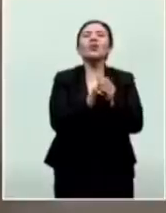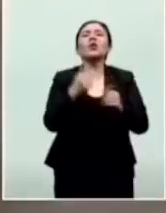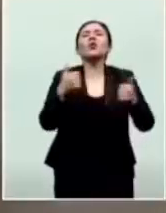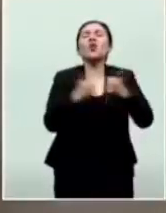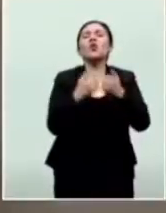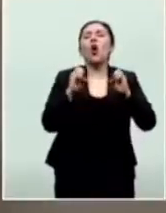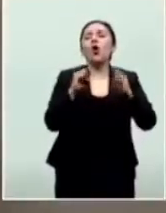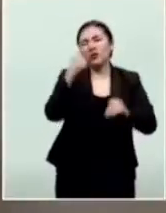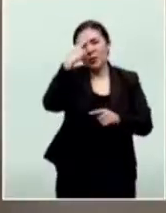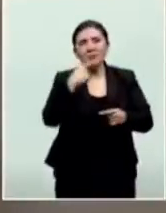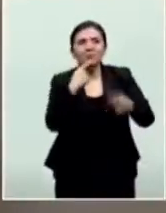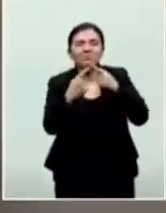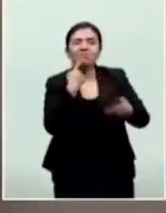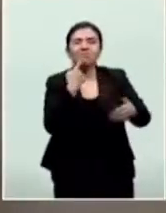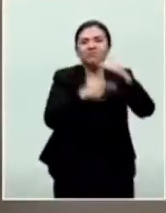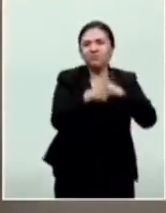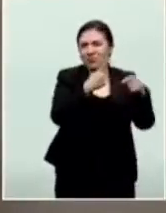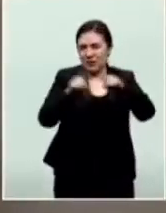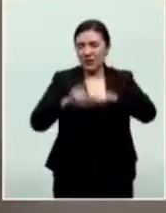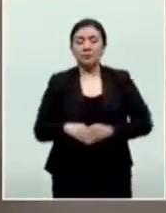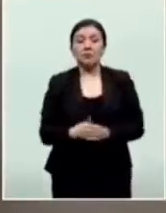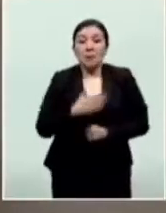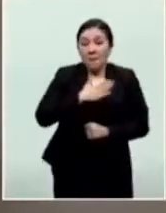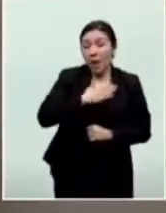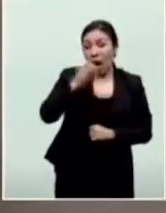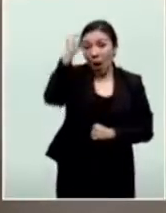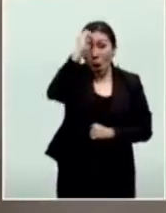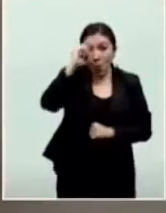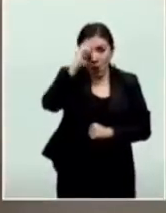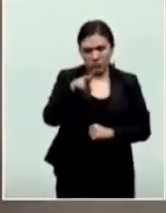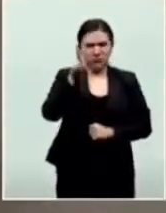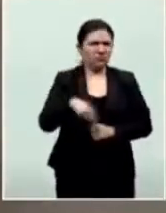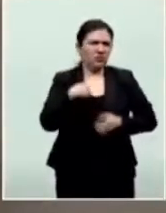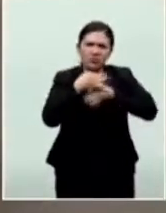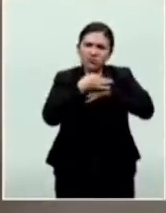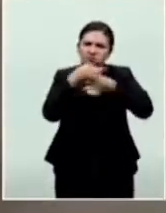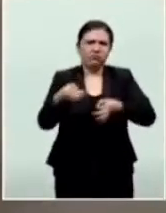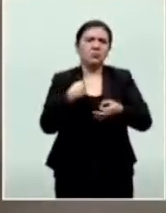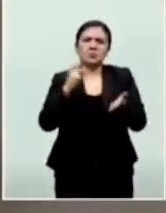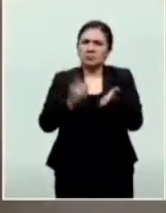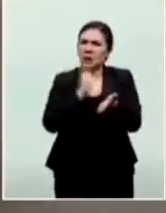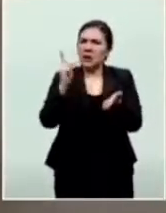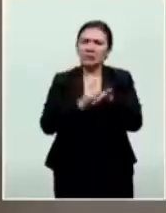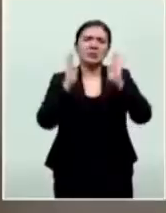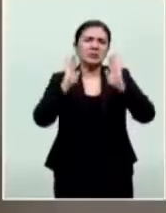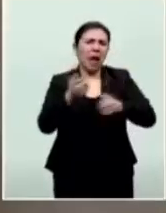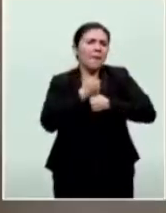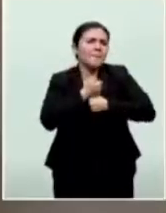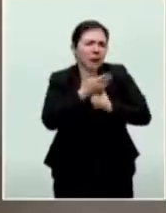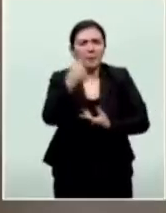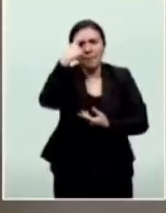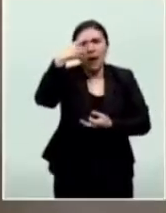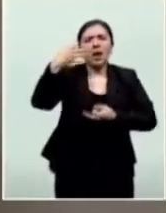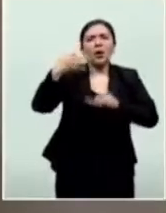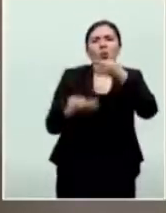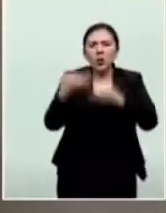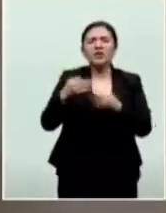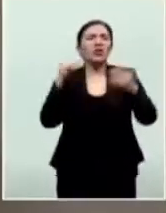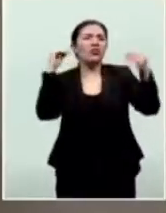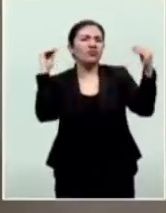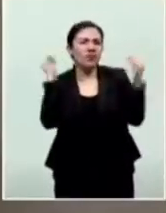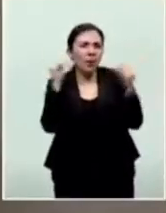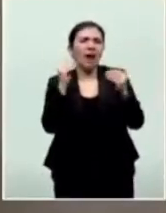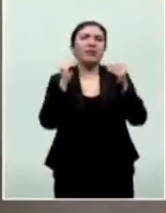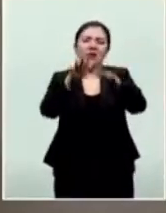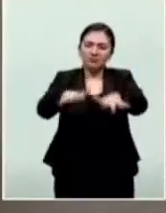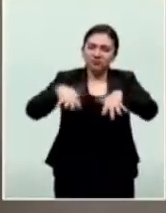oficiosa. Desde mi punto de vista, y lo puedo decir porque lo he manifestado ya en juicios, en debates, en